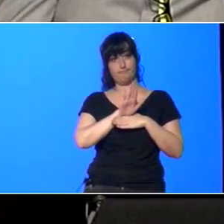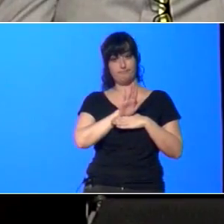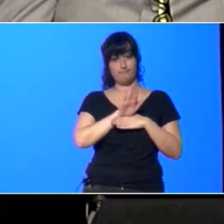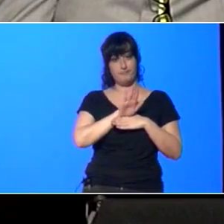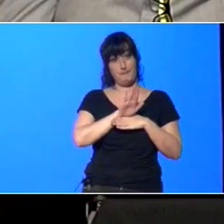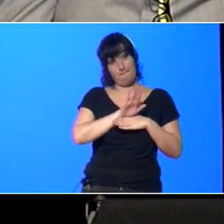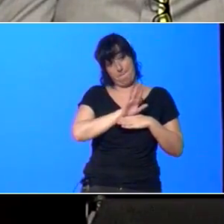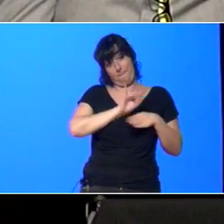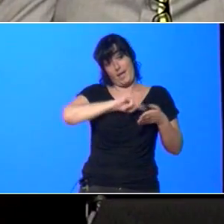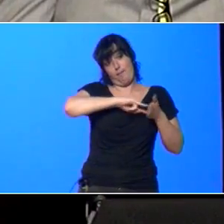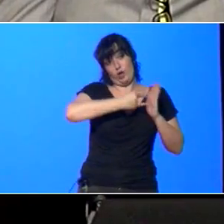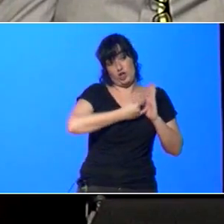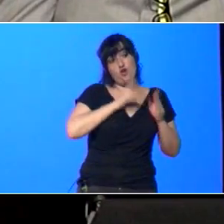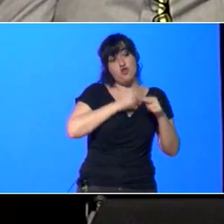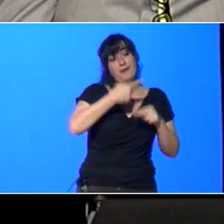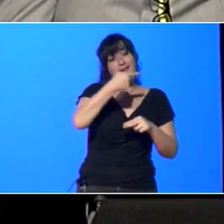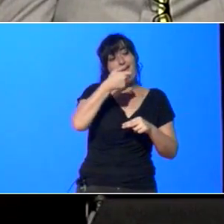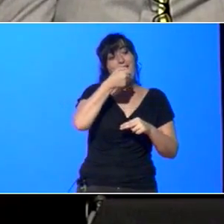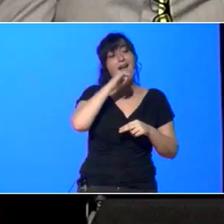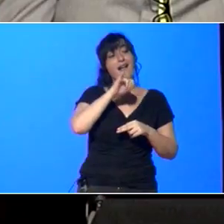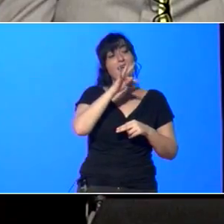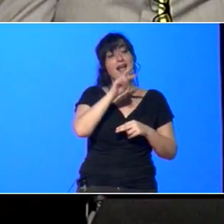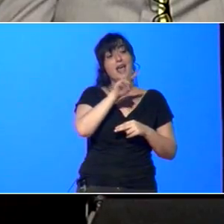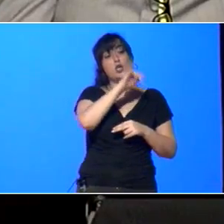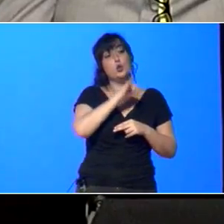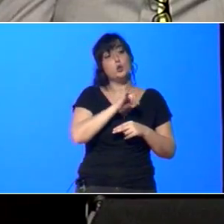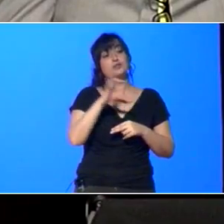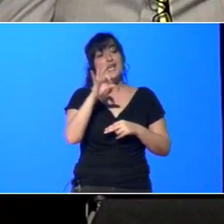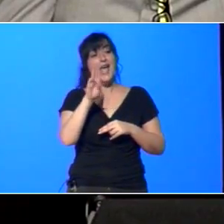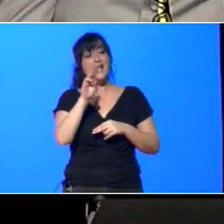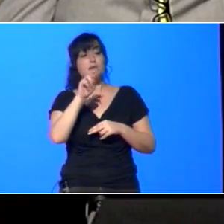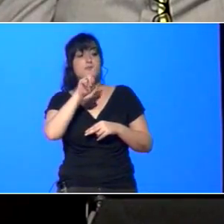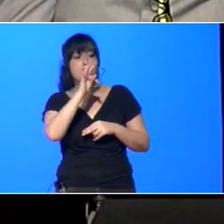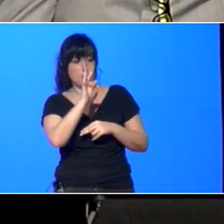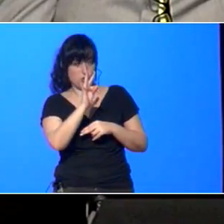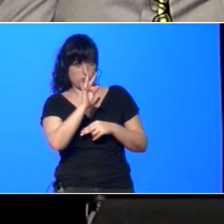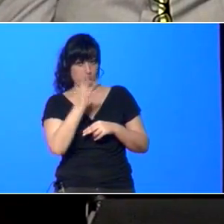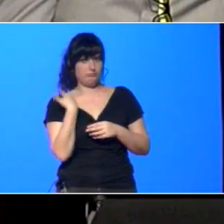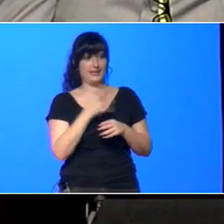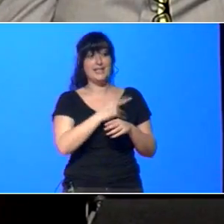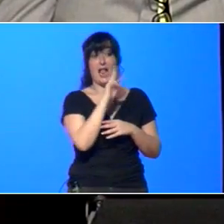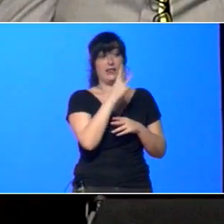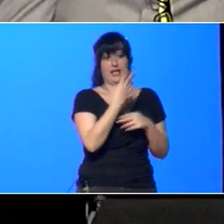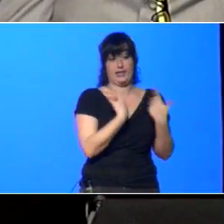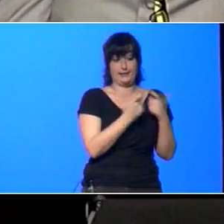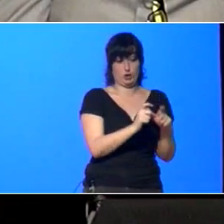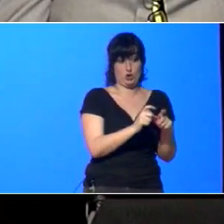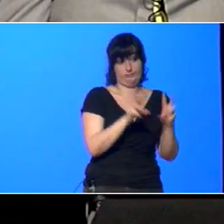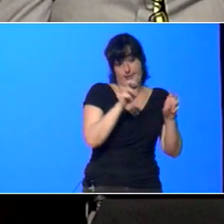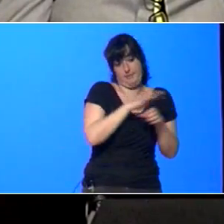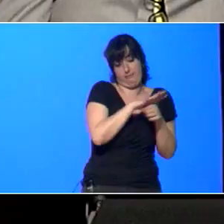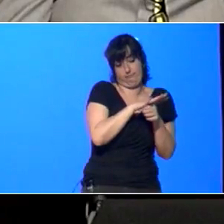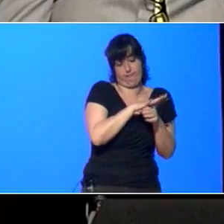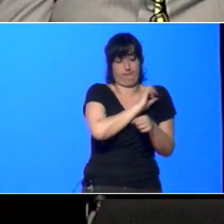un proyecto que es Gaitus Sport, que fijar, nace de una entidad del tercer sector, de una federación deportiva de deporte adaptado, que es